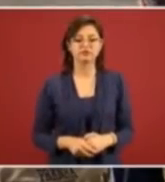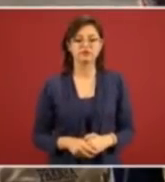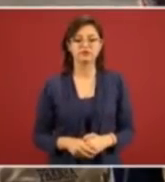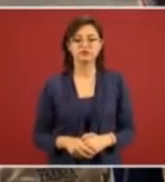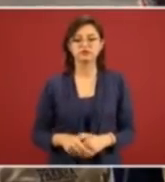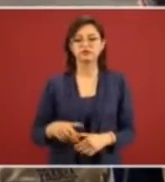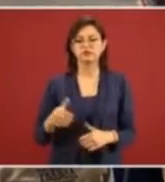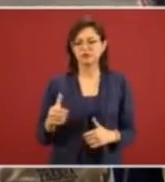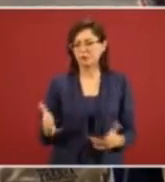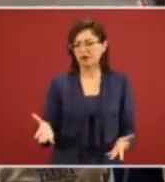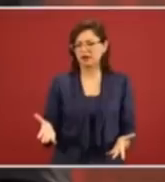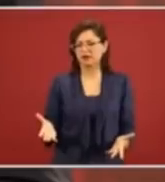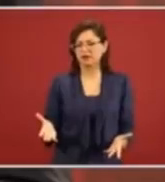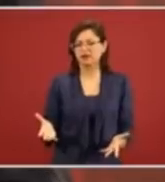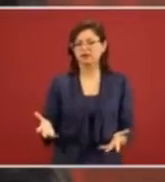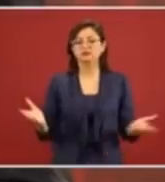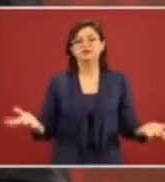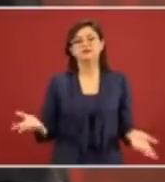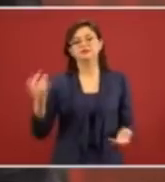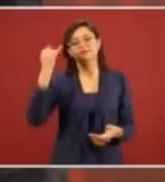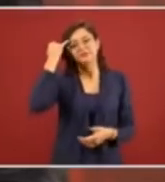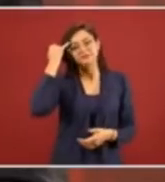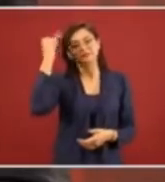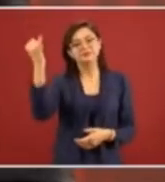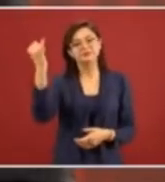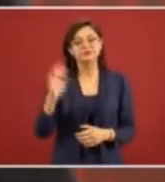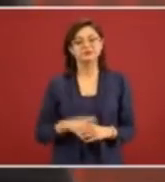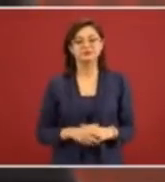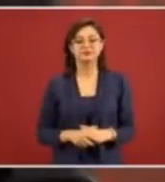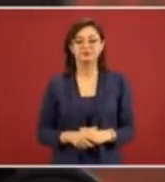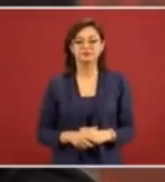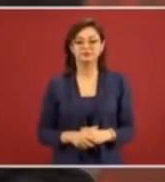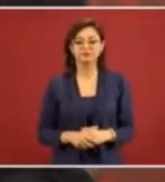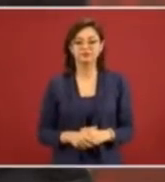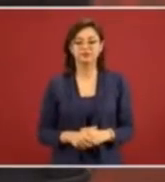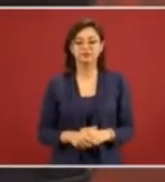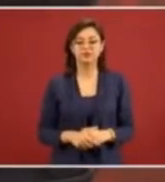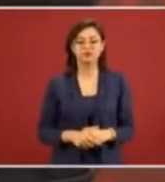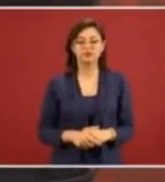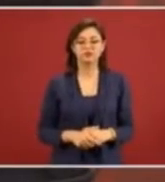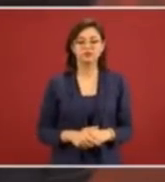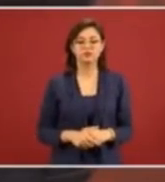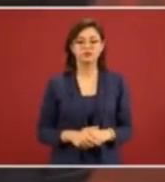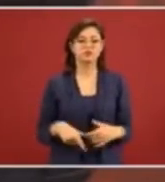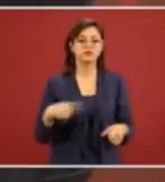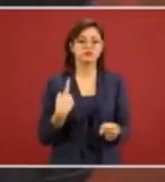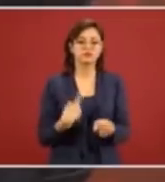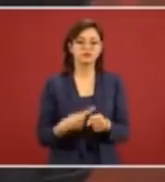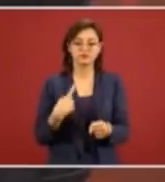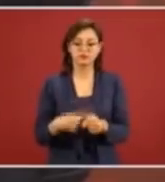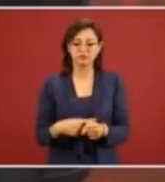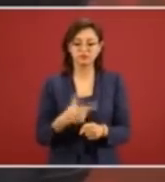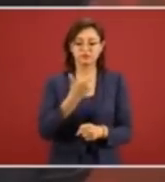para que, imagínense que si encima de la depreciación